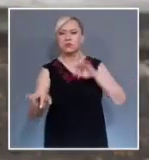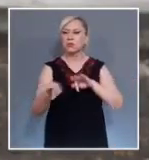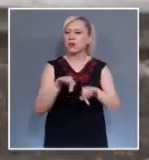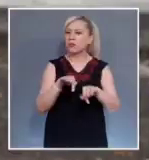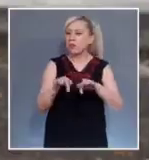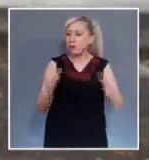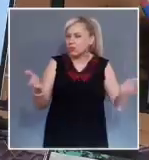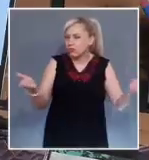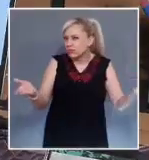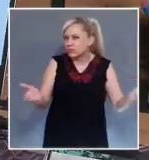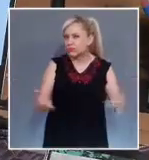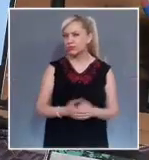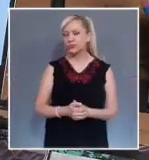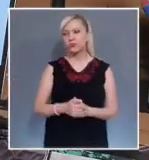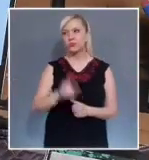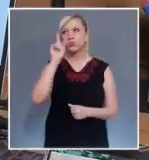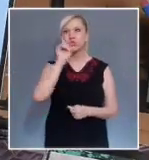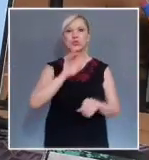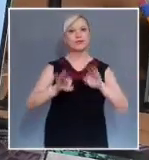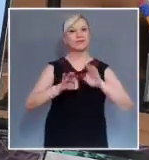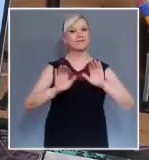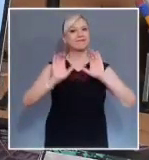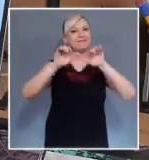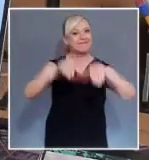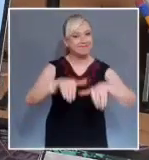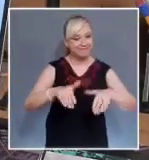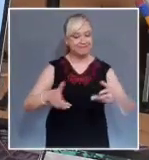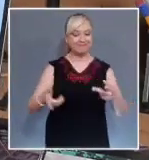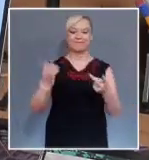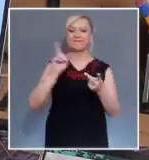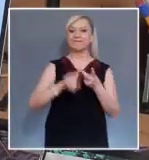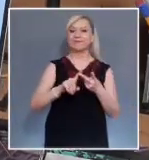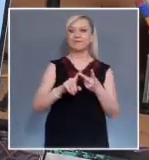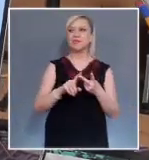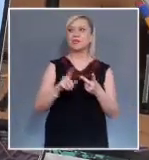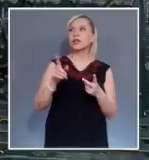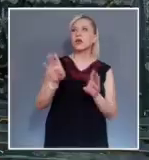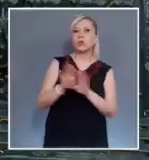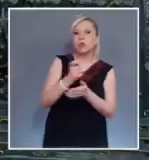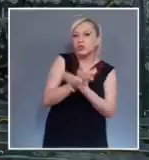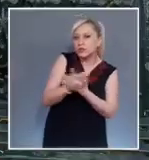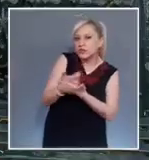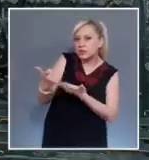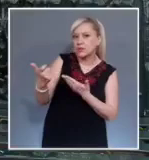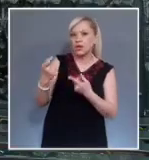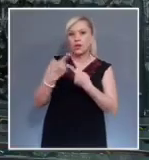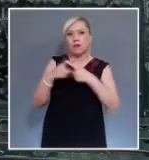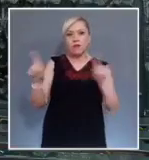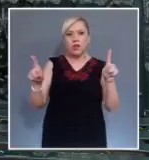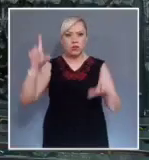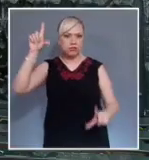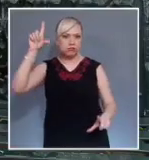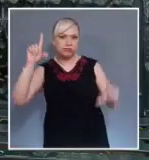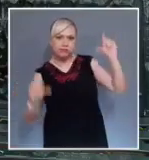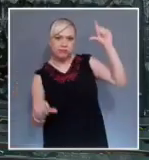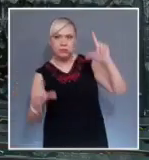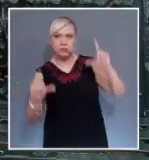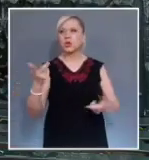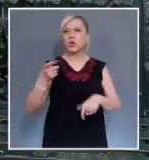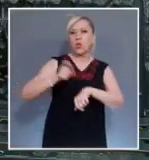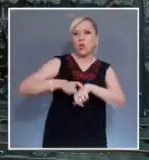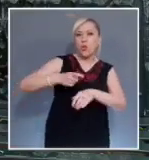al empleo las condiciones y las diferencias en los ingresos no han mejorado en las últimas